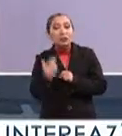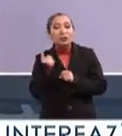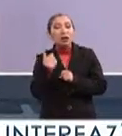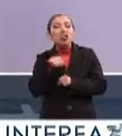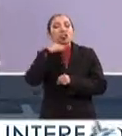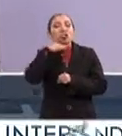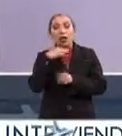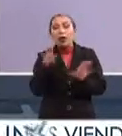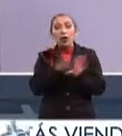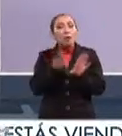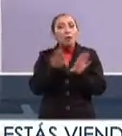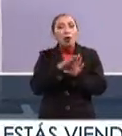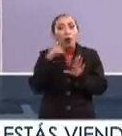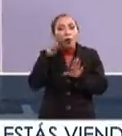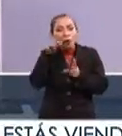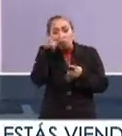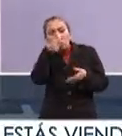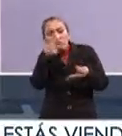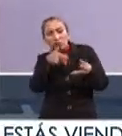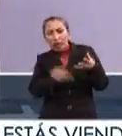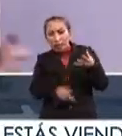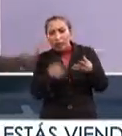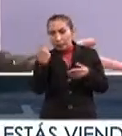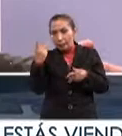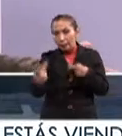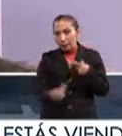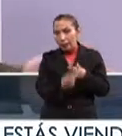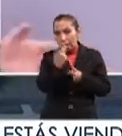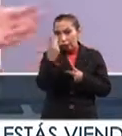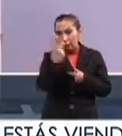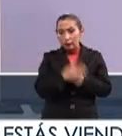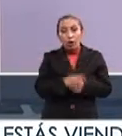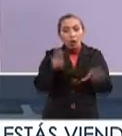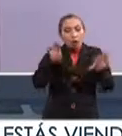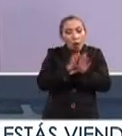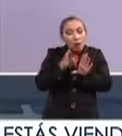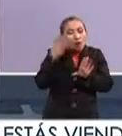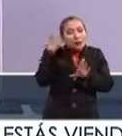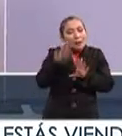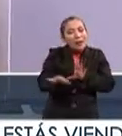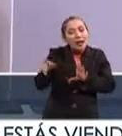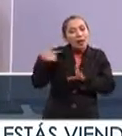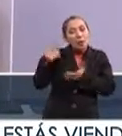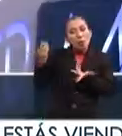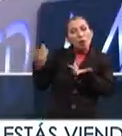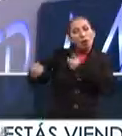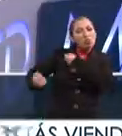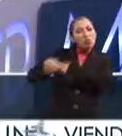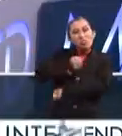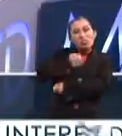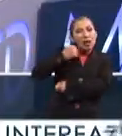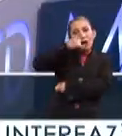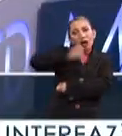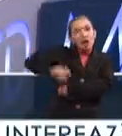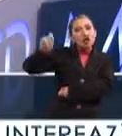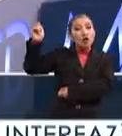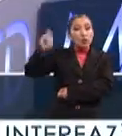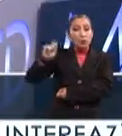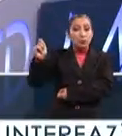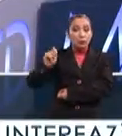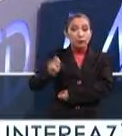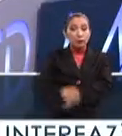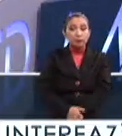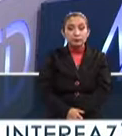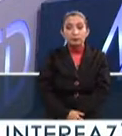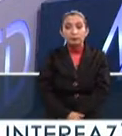reaccionar. ¿Cómo podemos identificar, no? Eso es la pregunta, yo creo que básica. ¿Cómo se identifica que uno está siendo víctima de violencia en una